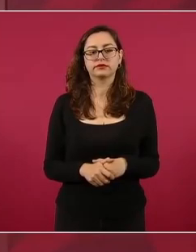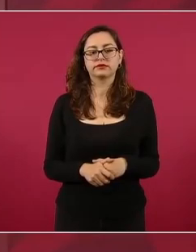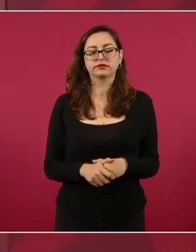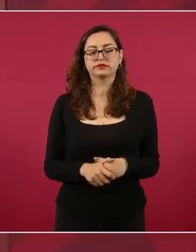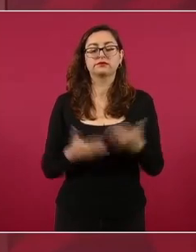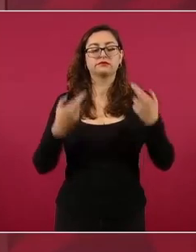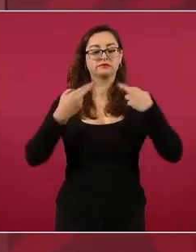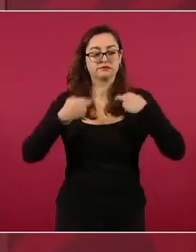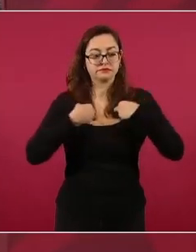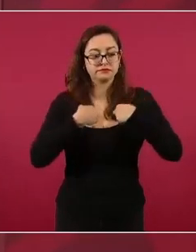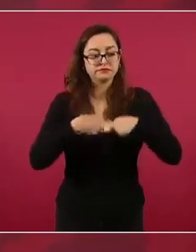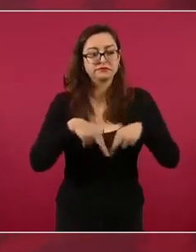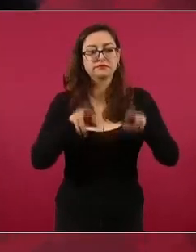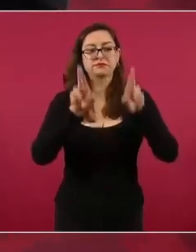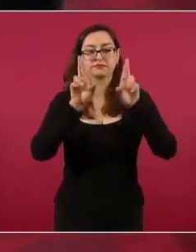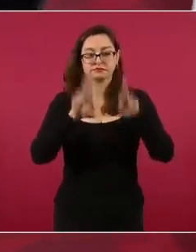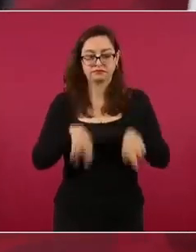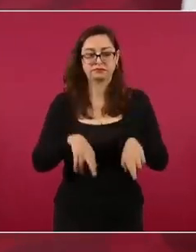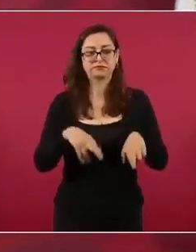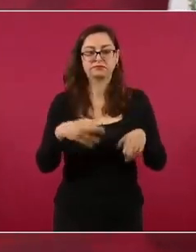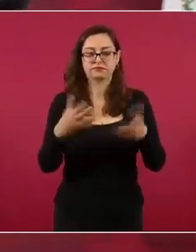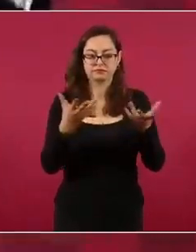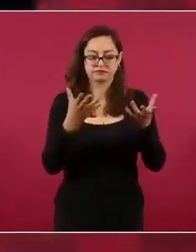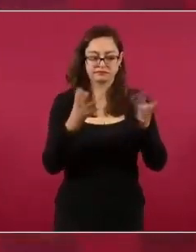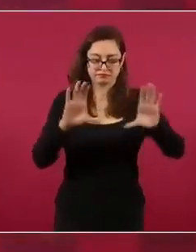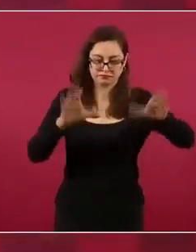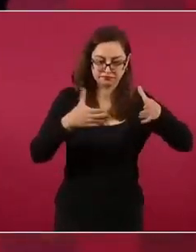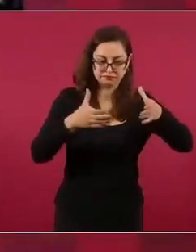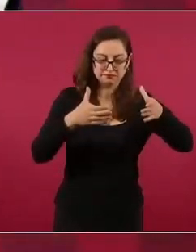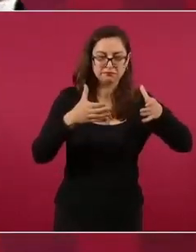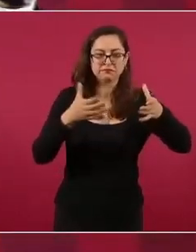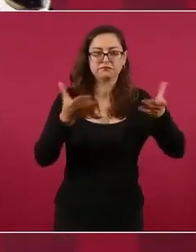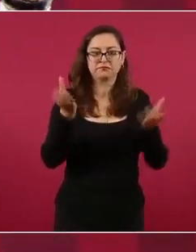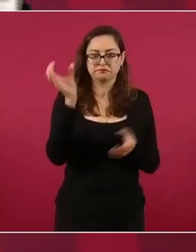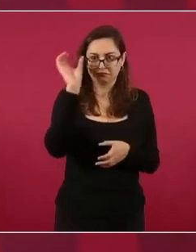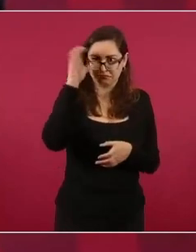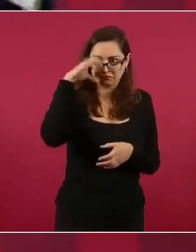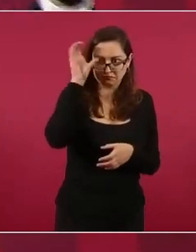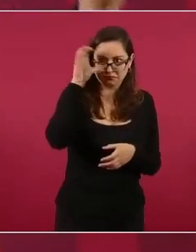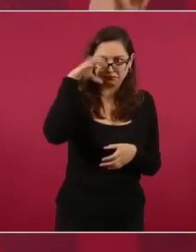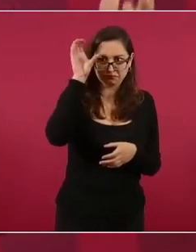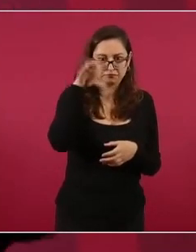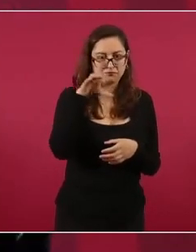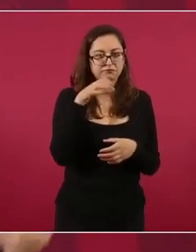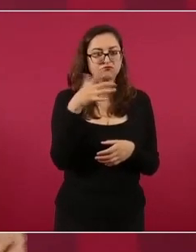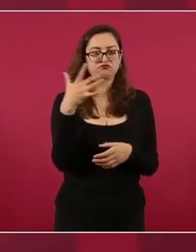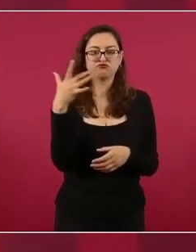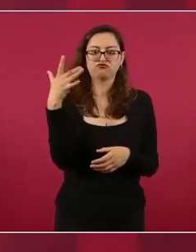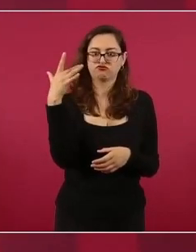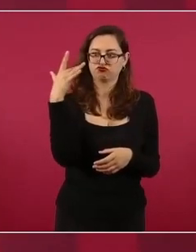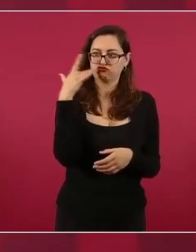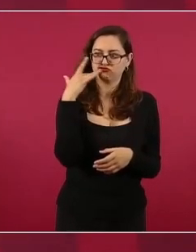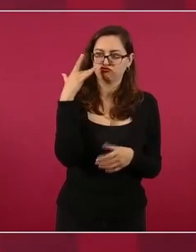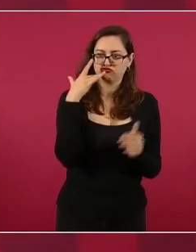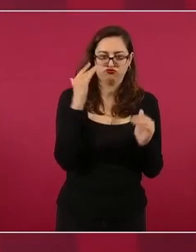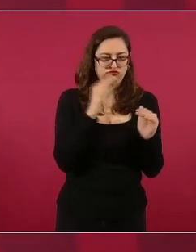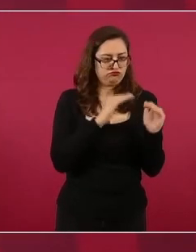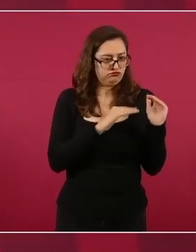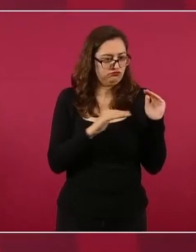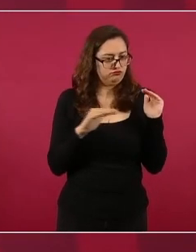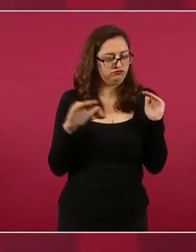que represente incluso a los científicos, a las élites,